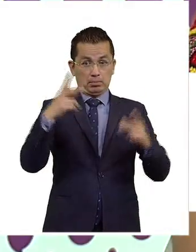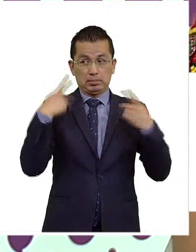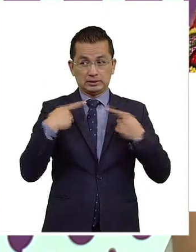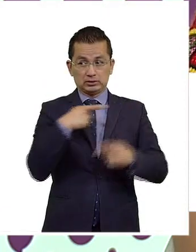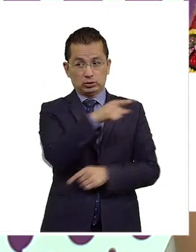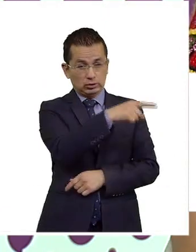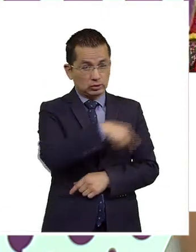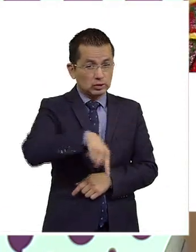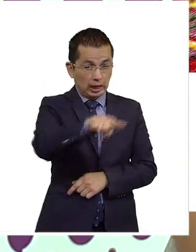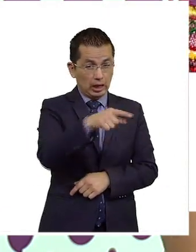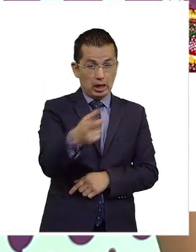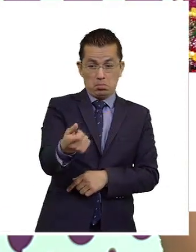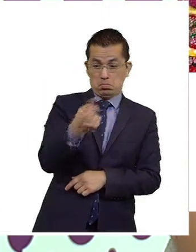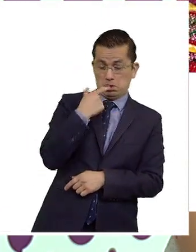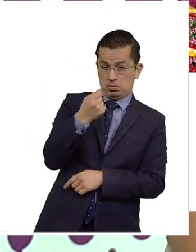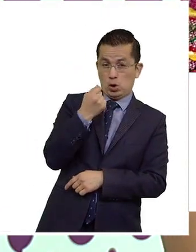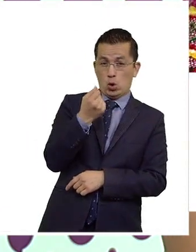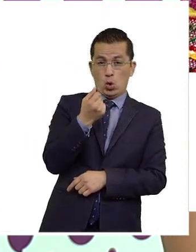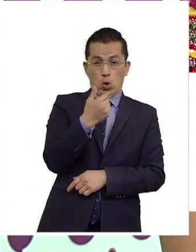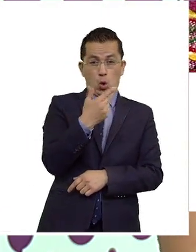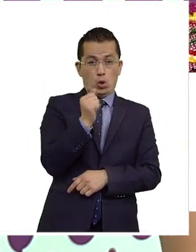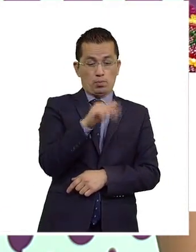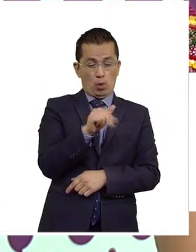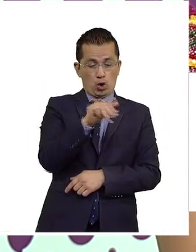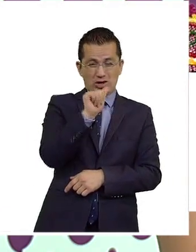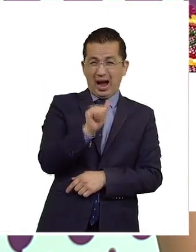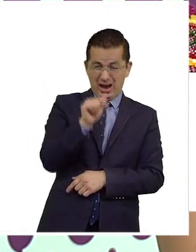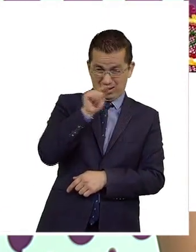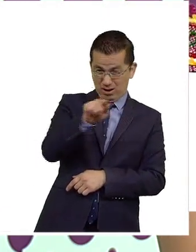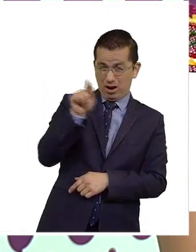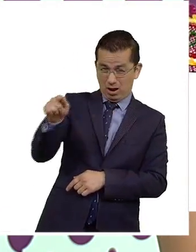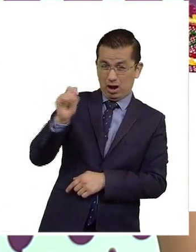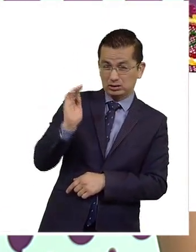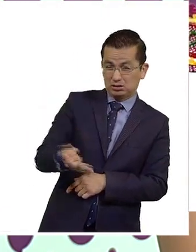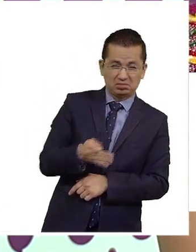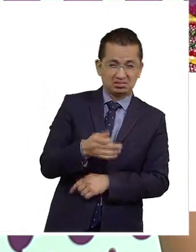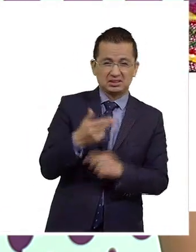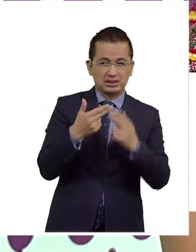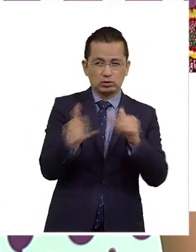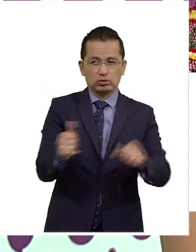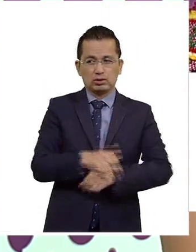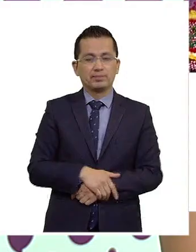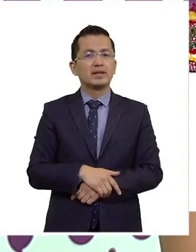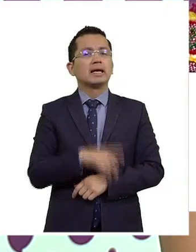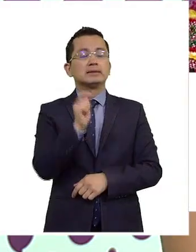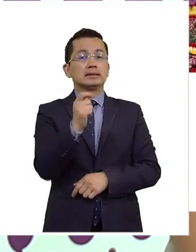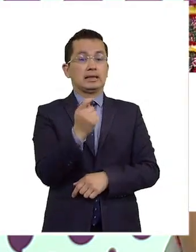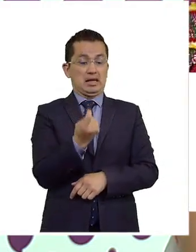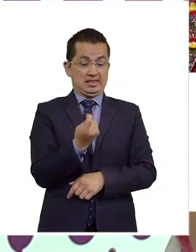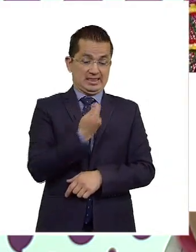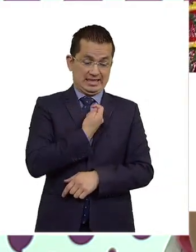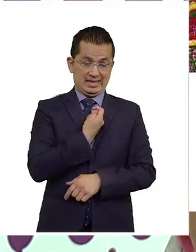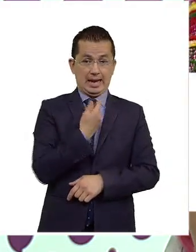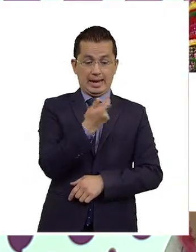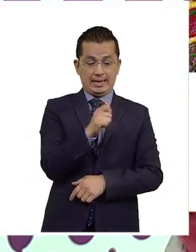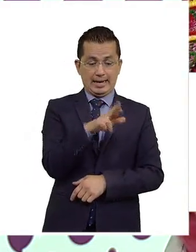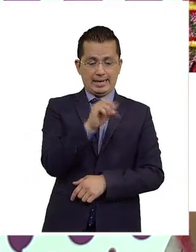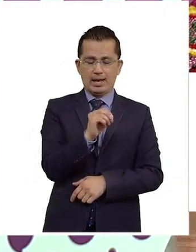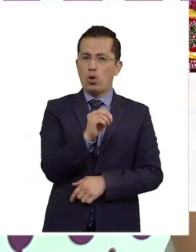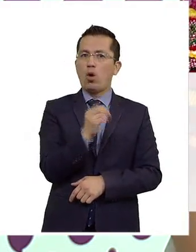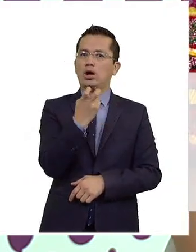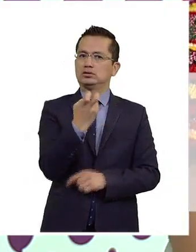sea, no hay una forma, nadie va a aceptar hacer eso. Y la identidad de género es una cosa